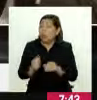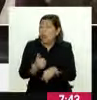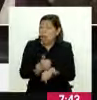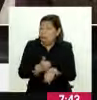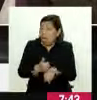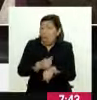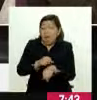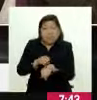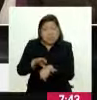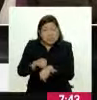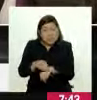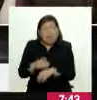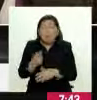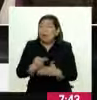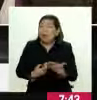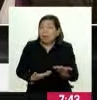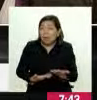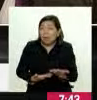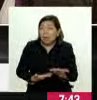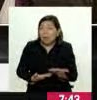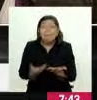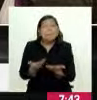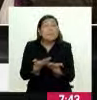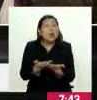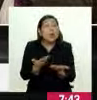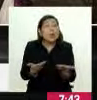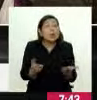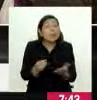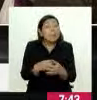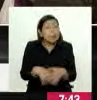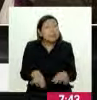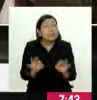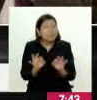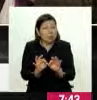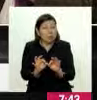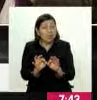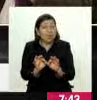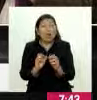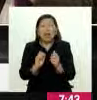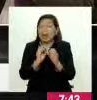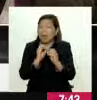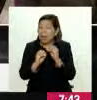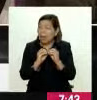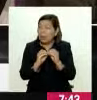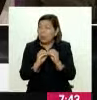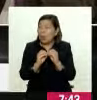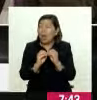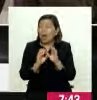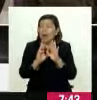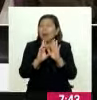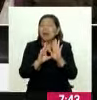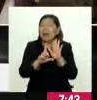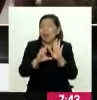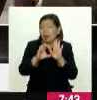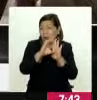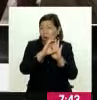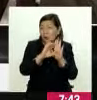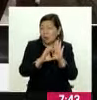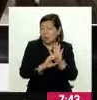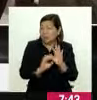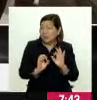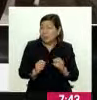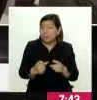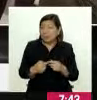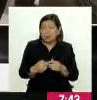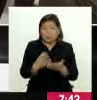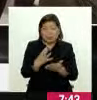posible. ¿Para qué? Para que haya prioridad respecto de algunas reformas constitucionales que se tienen que hacer durante el mes de enero. Uh-huh. Bueno, perdón, se da por